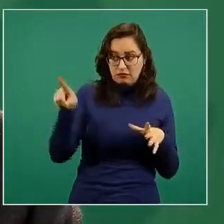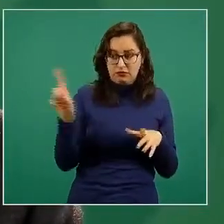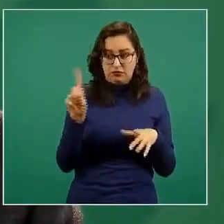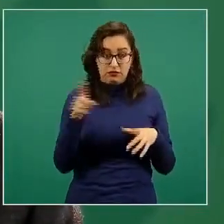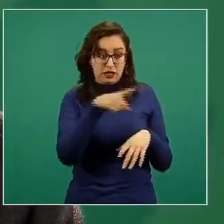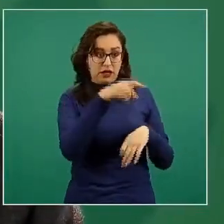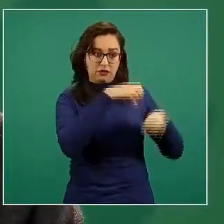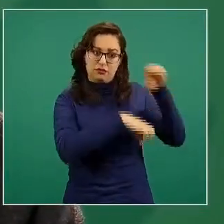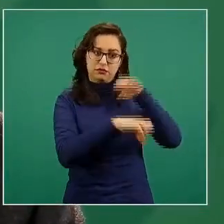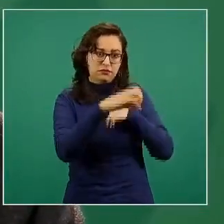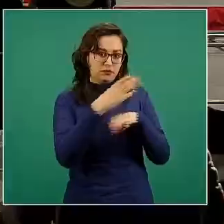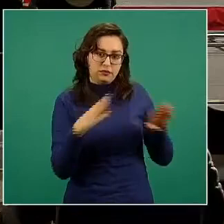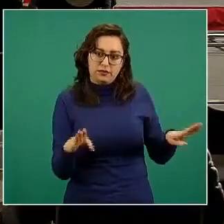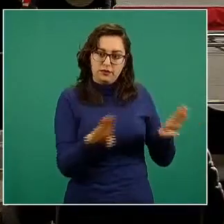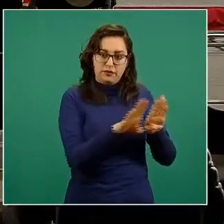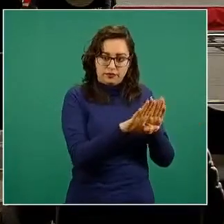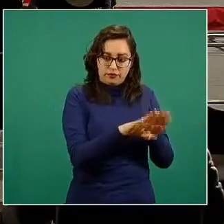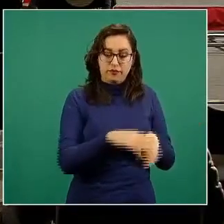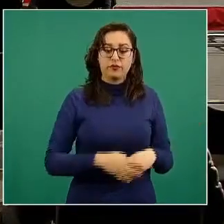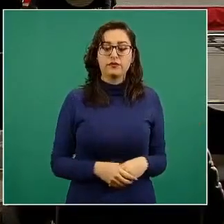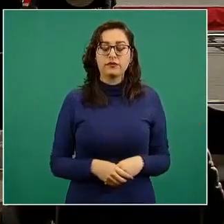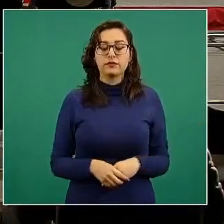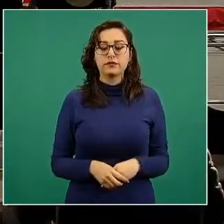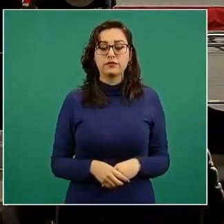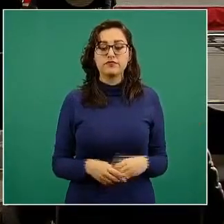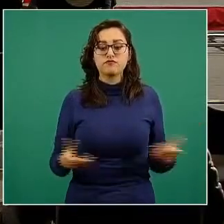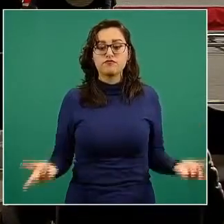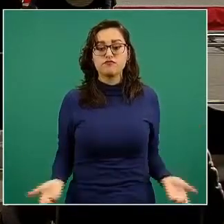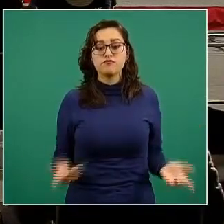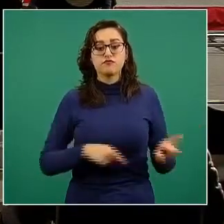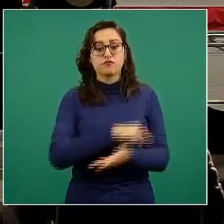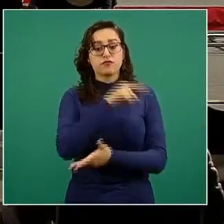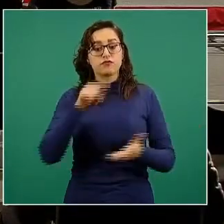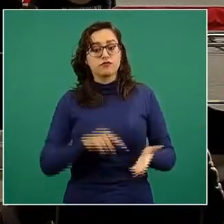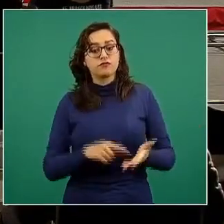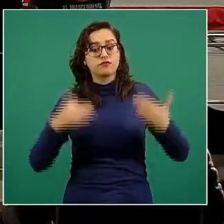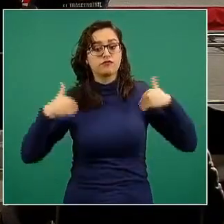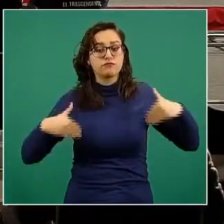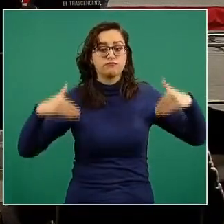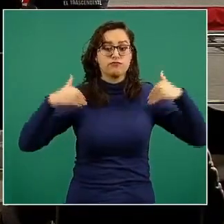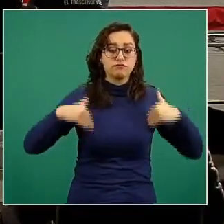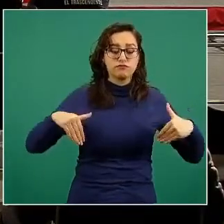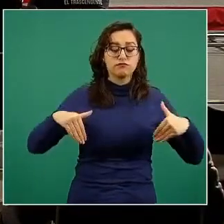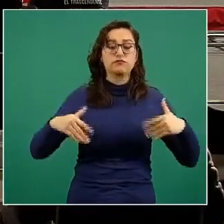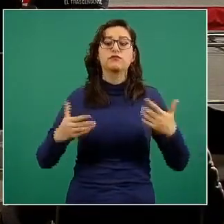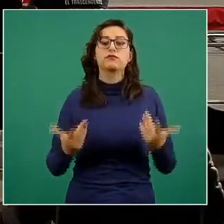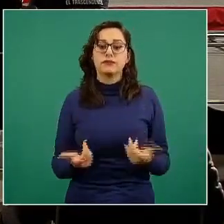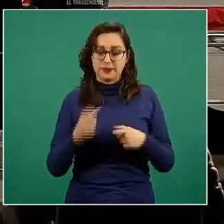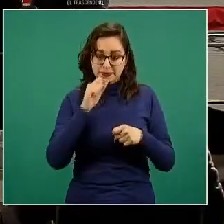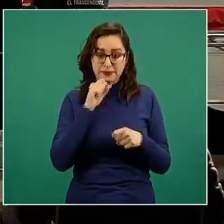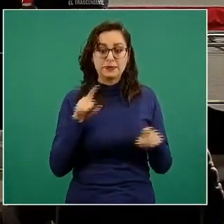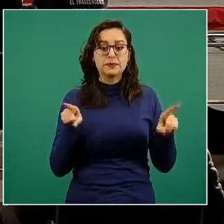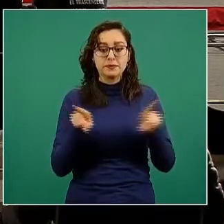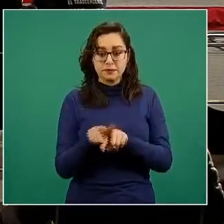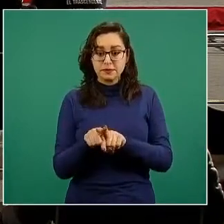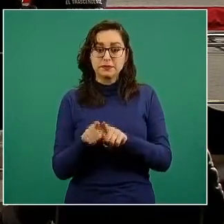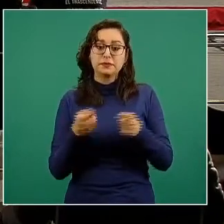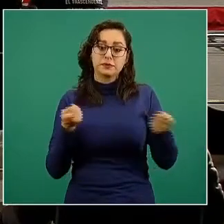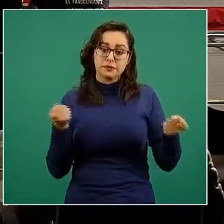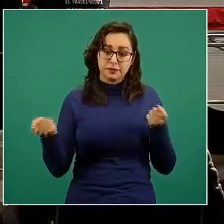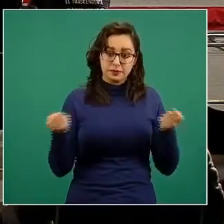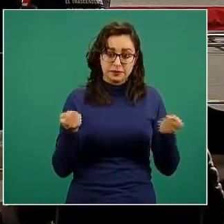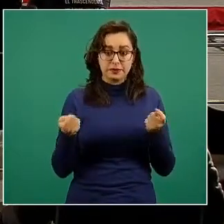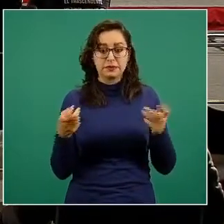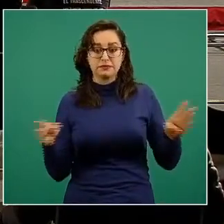morales, las empresas. Y finalmente, los espacios recreativos también se regulan su uso por